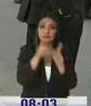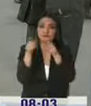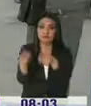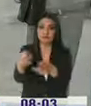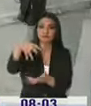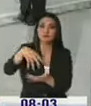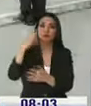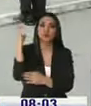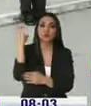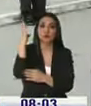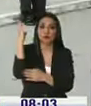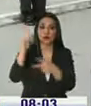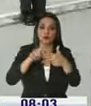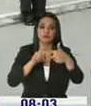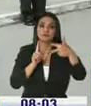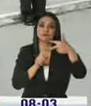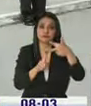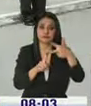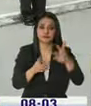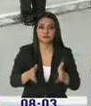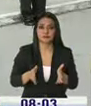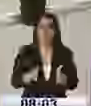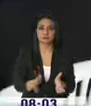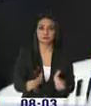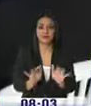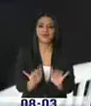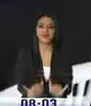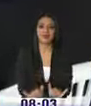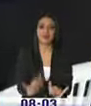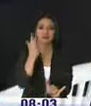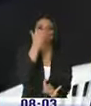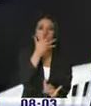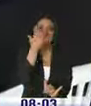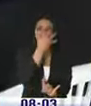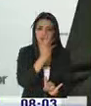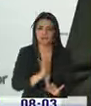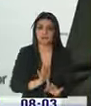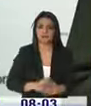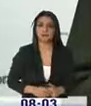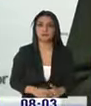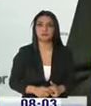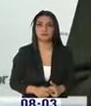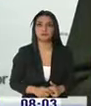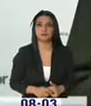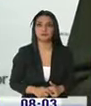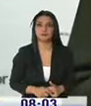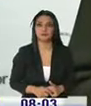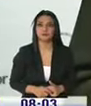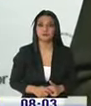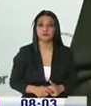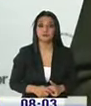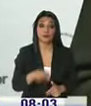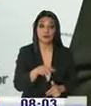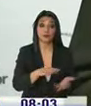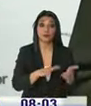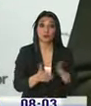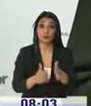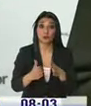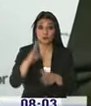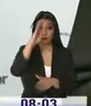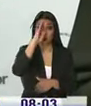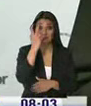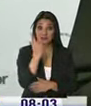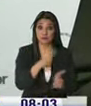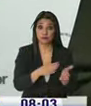Tungurahua, mientras los otros 2 uniformados se quedaron en su natal Esmeraldas. Para rendirles unos homenajes póstumos,